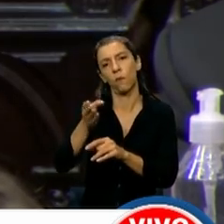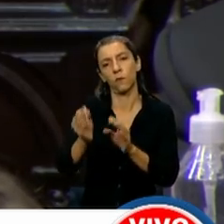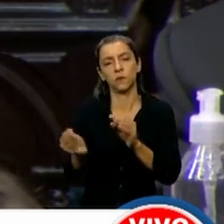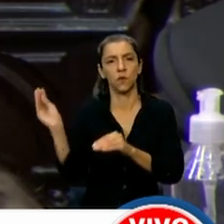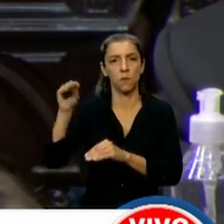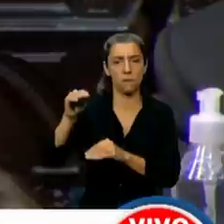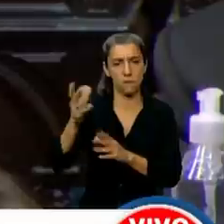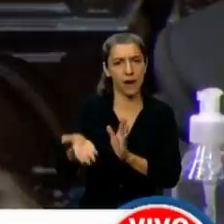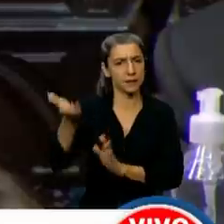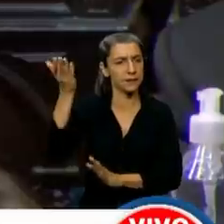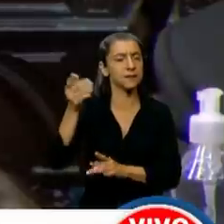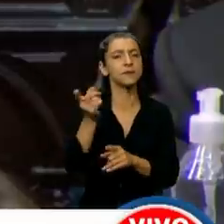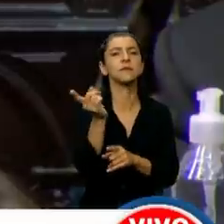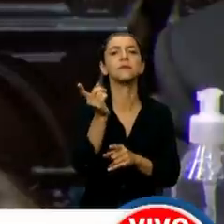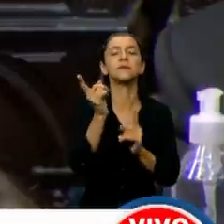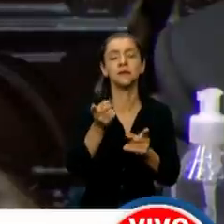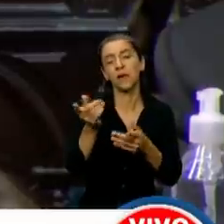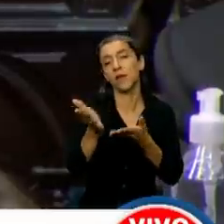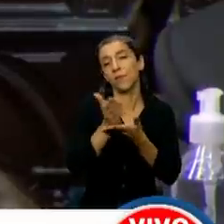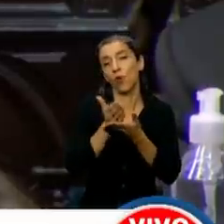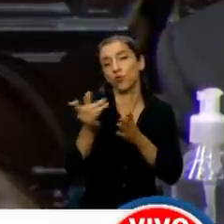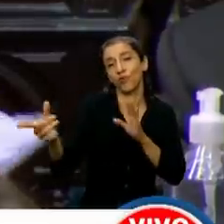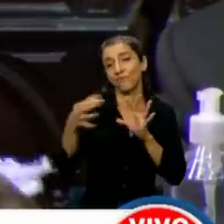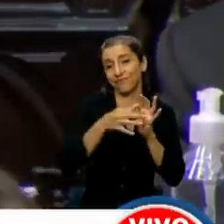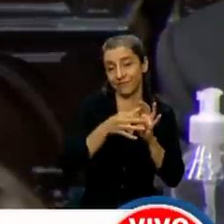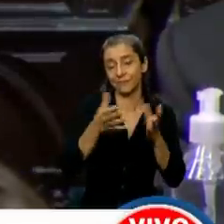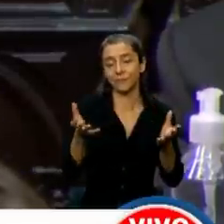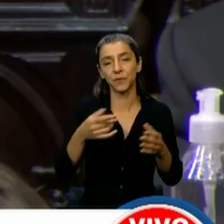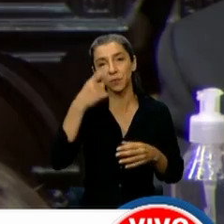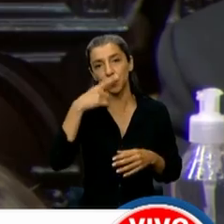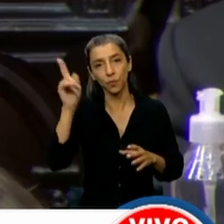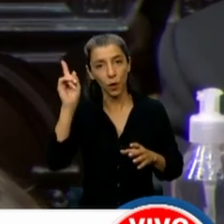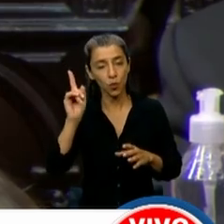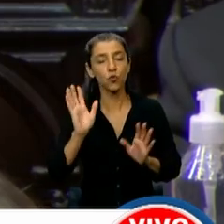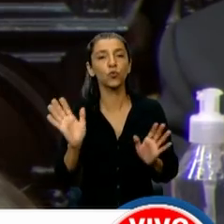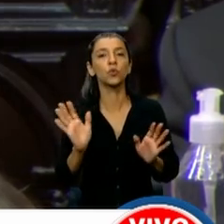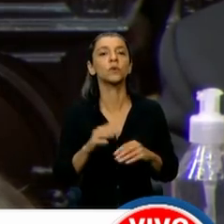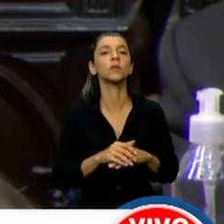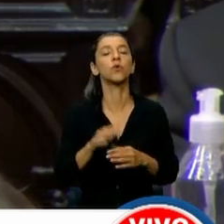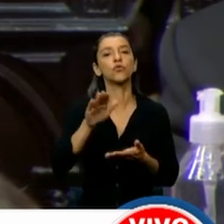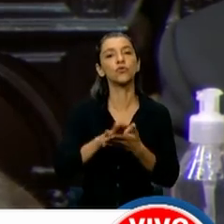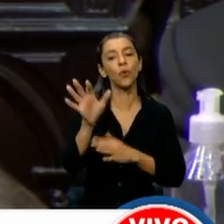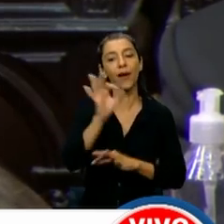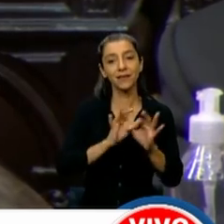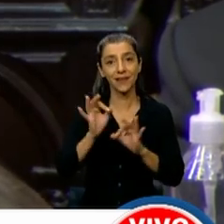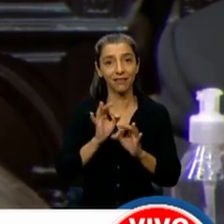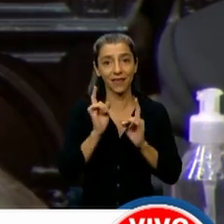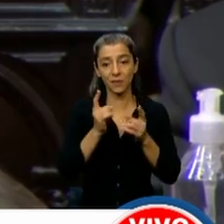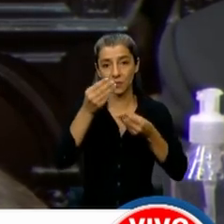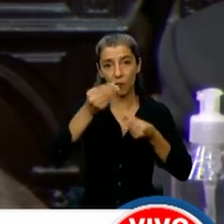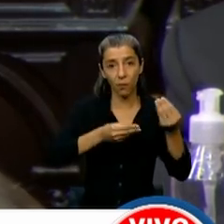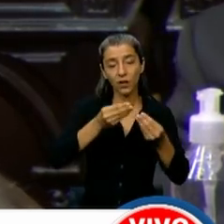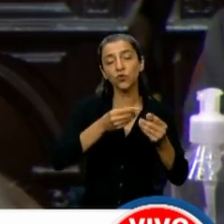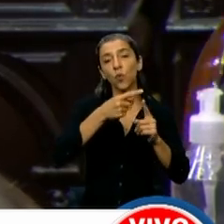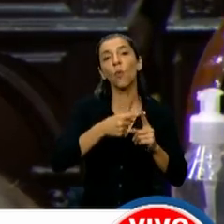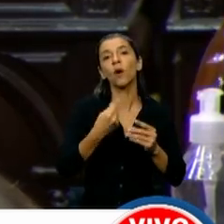y para finalizar el presidente volviendo a esta característica estratégica del presupuesto que es que los salarios